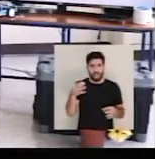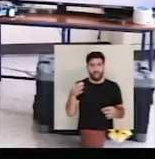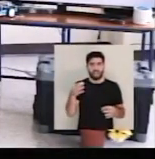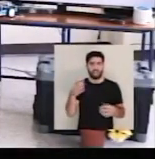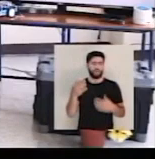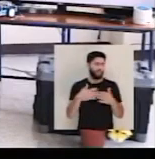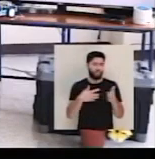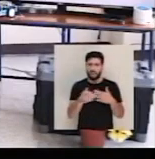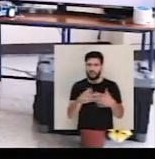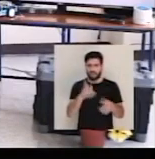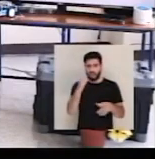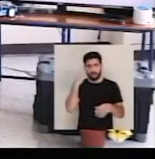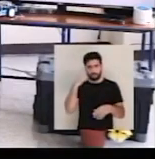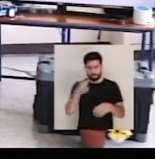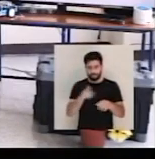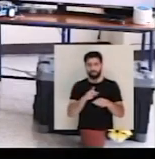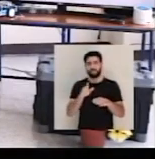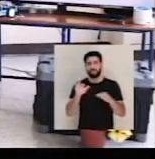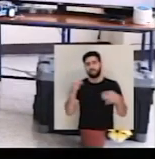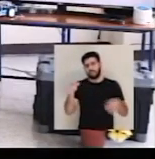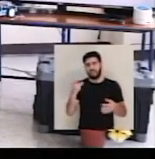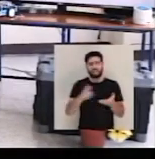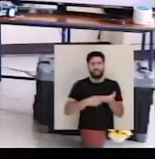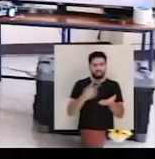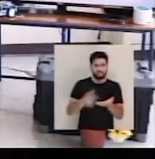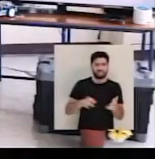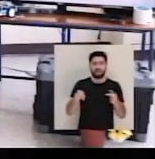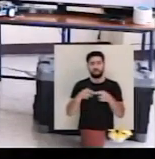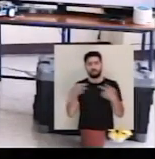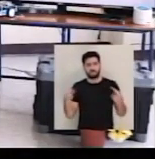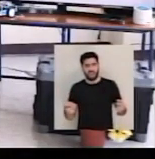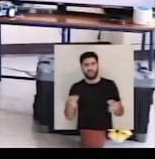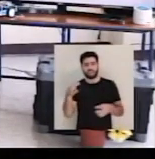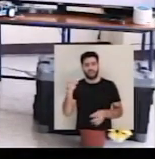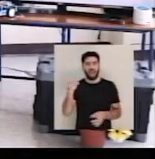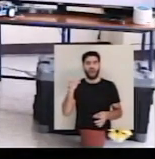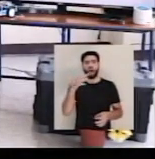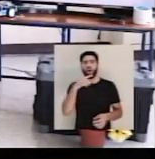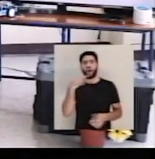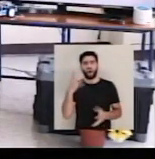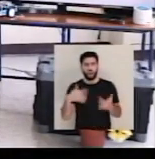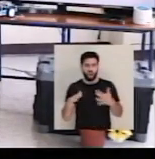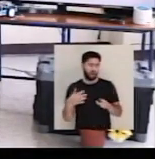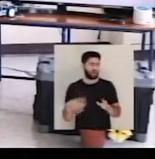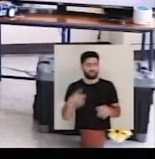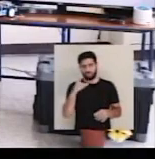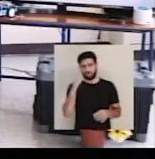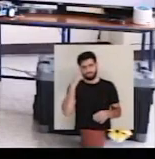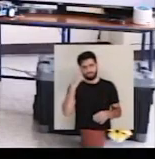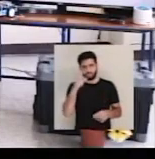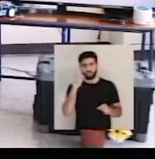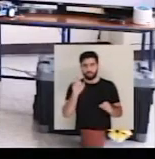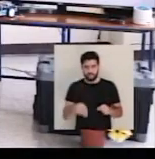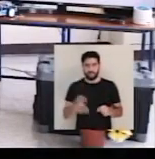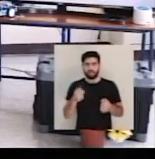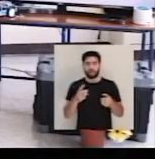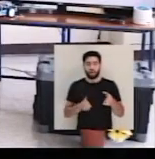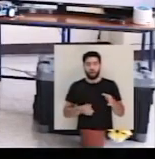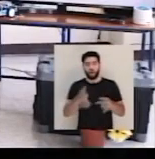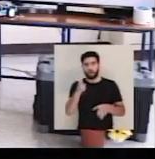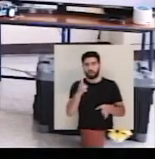construcción, Ariel cover o lo que ustedes tengan, incluso revista. Eso nos puede servir. Vamos a hacer cuatro tiras.